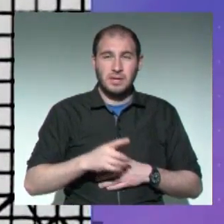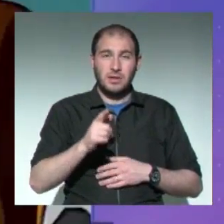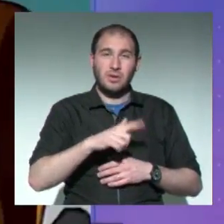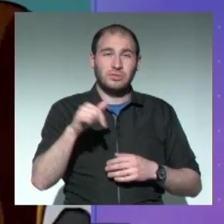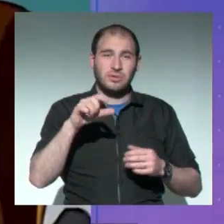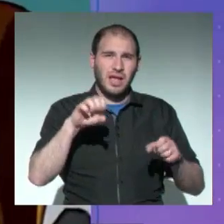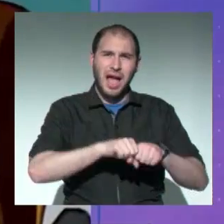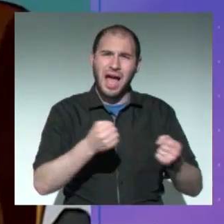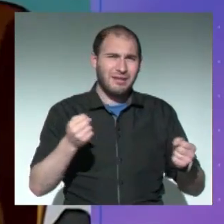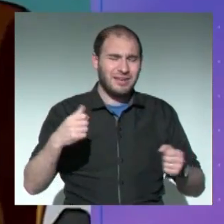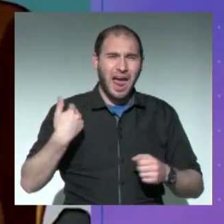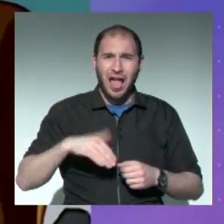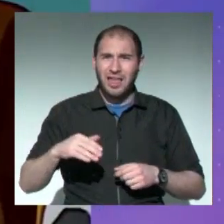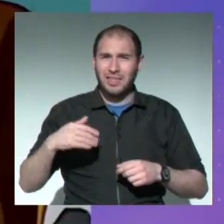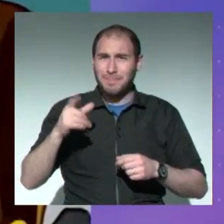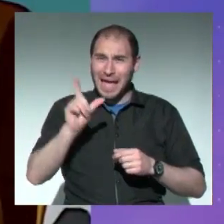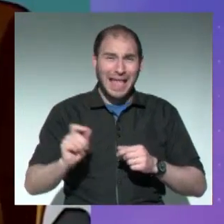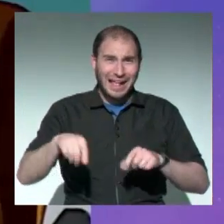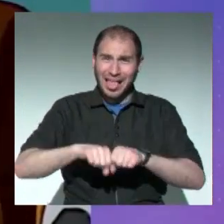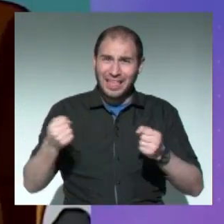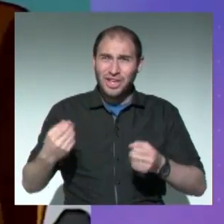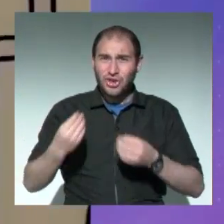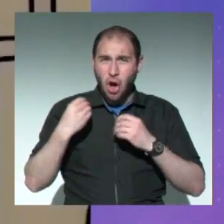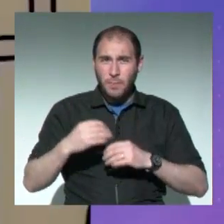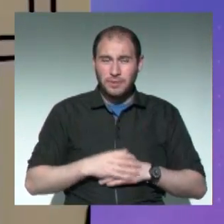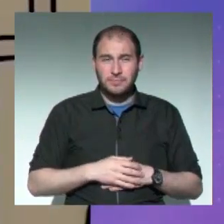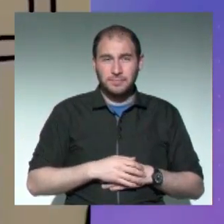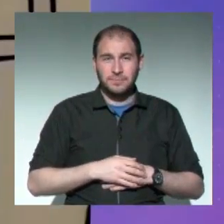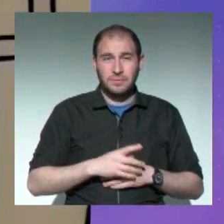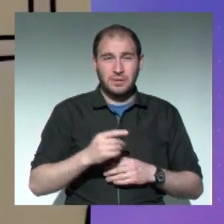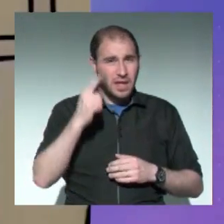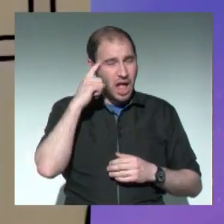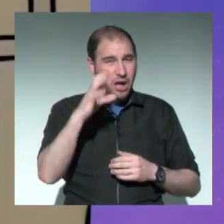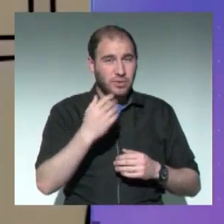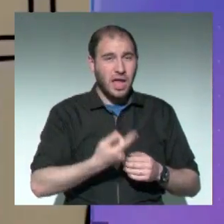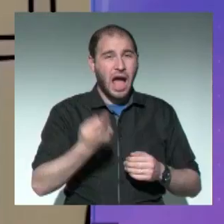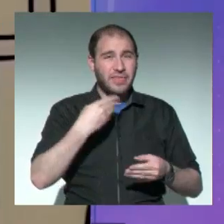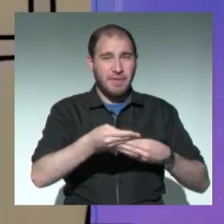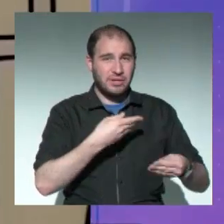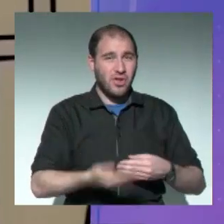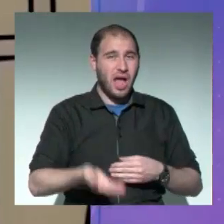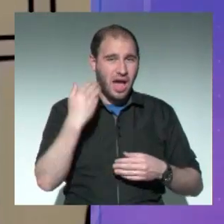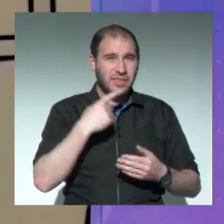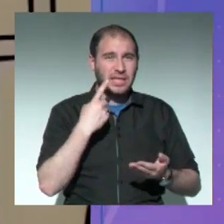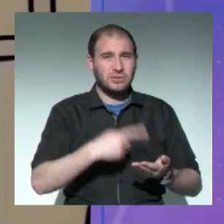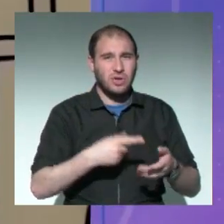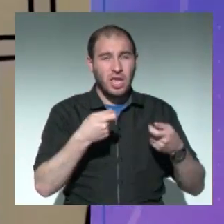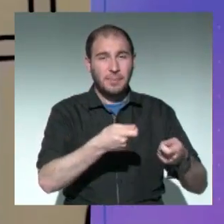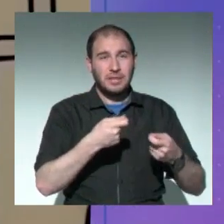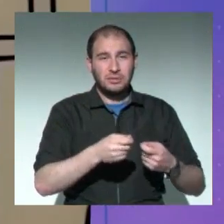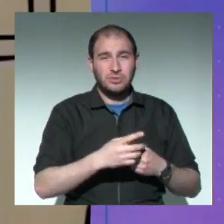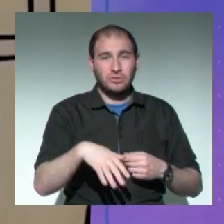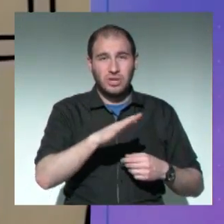Estamos en quiebra. ¿La nación está en quiebra? ¿Cómo es posible? Le recuerdo que la anterior administración decidió invertir en